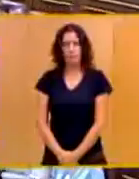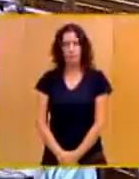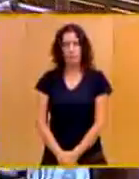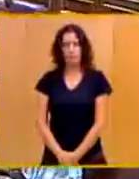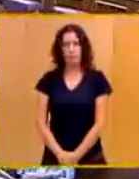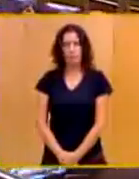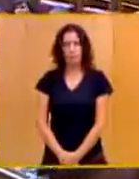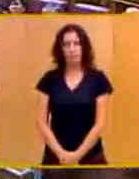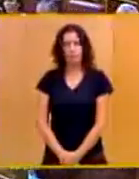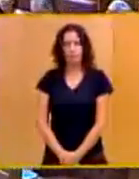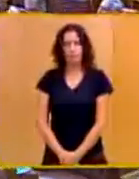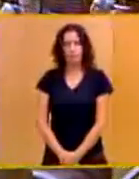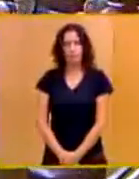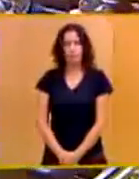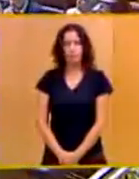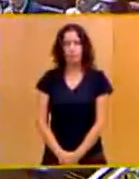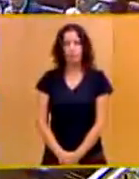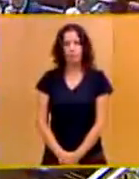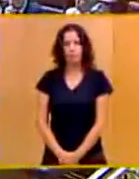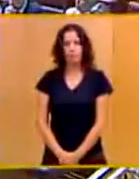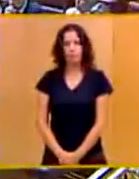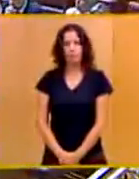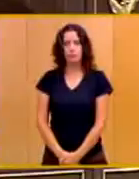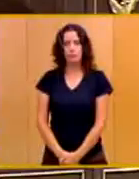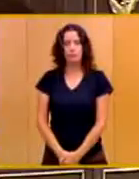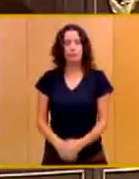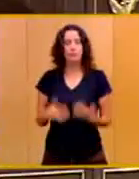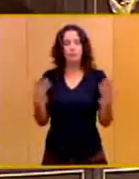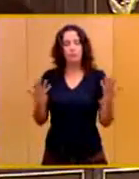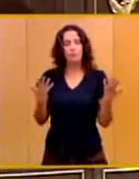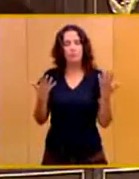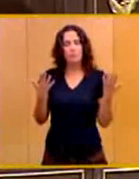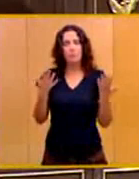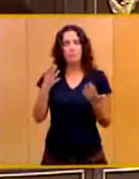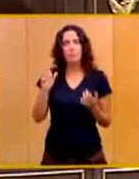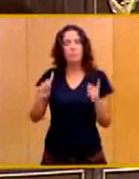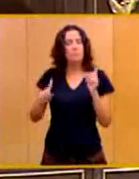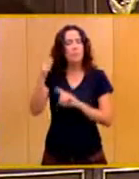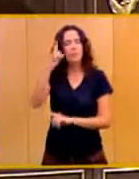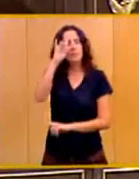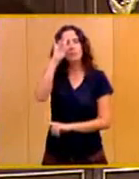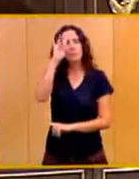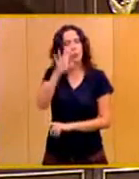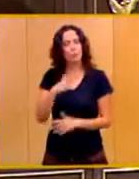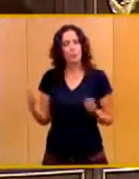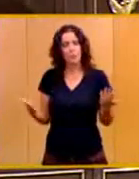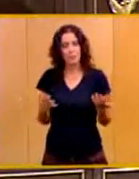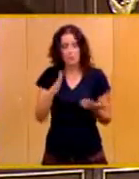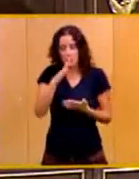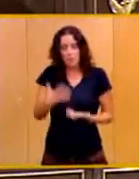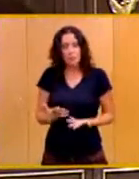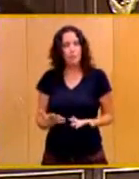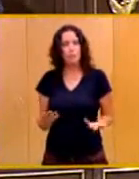palabra. Pero lo más sorprendente llegados a este punto es